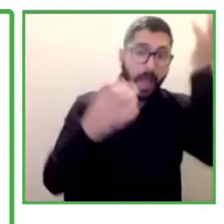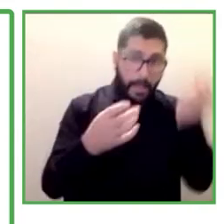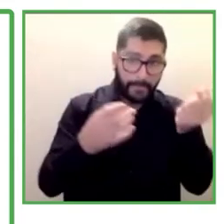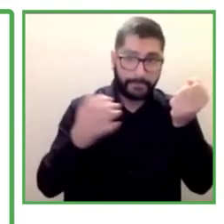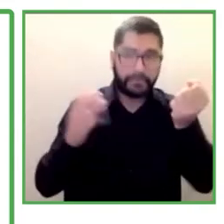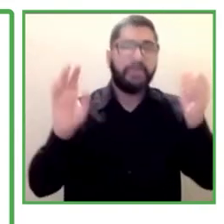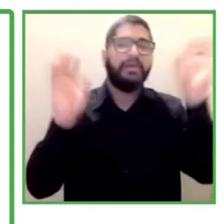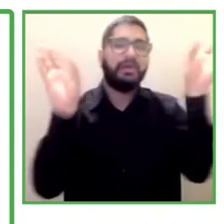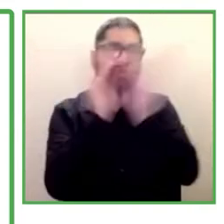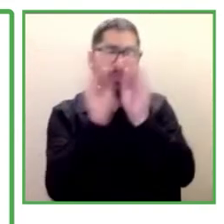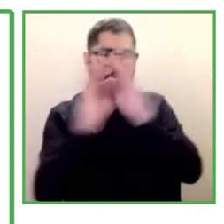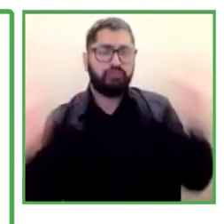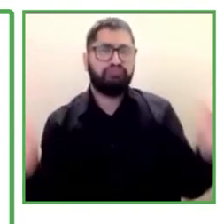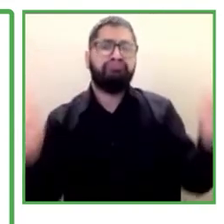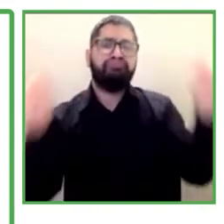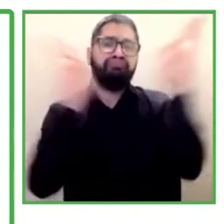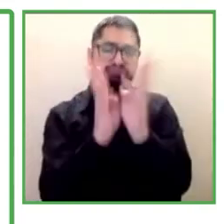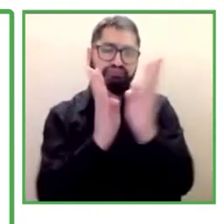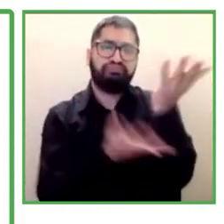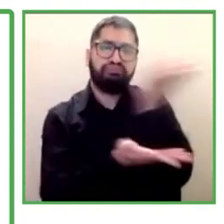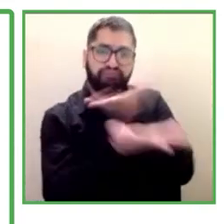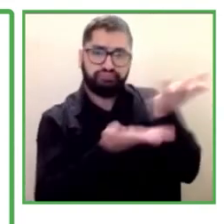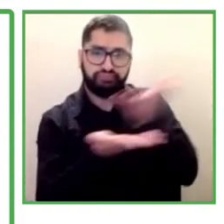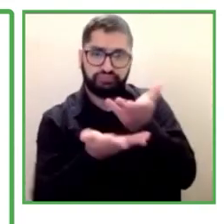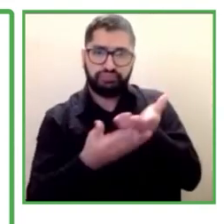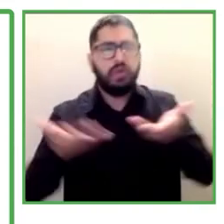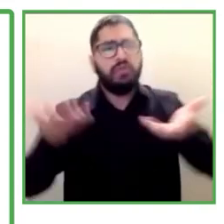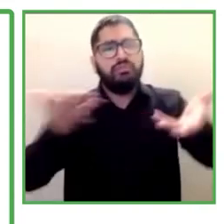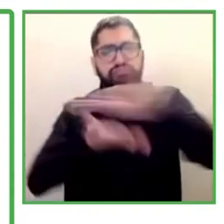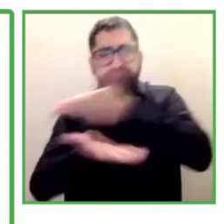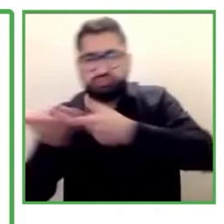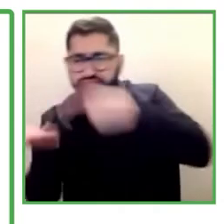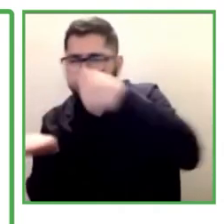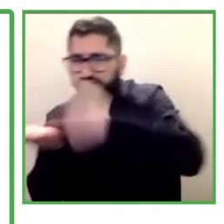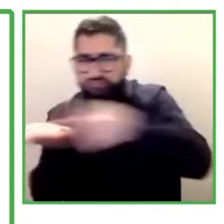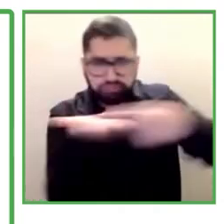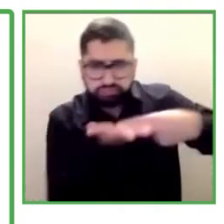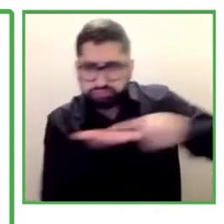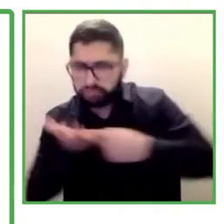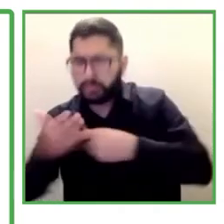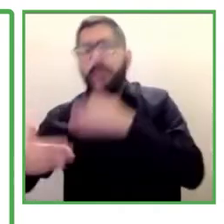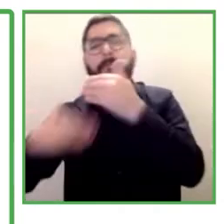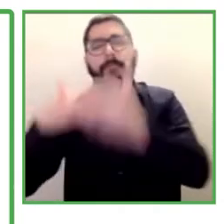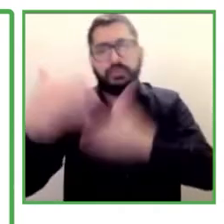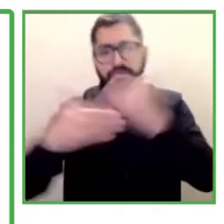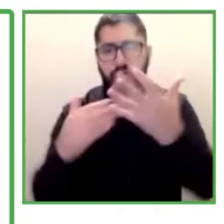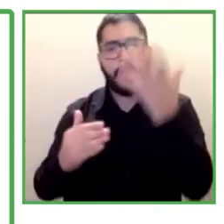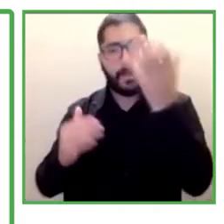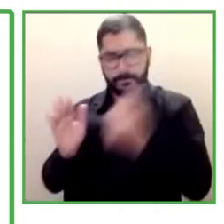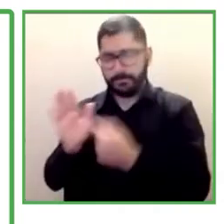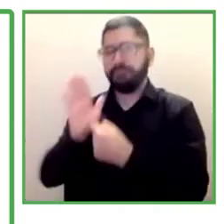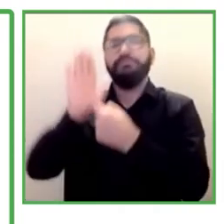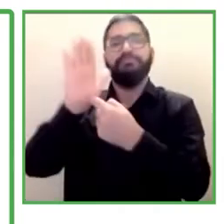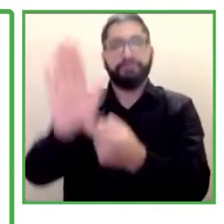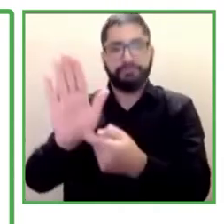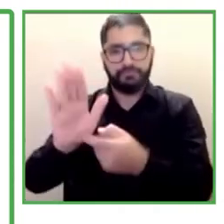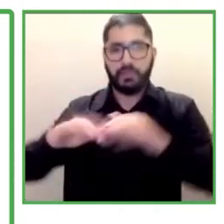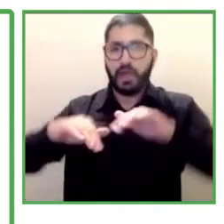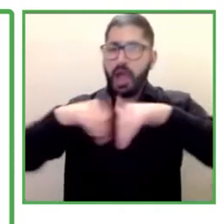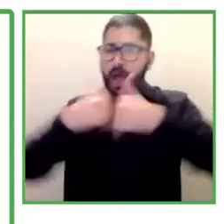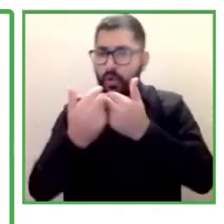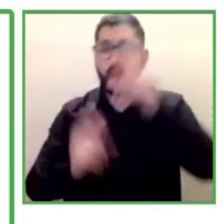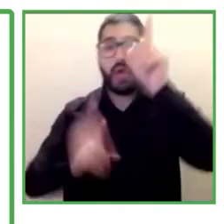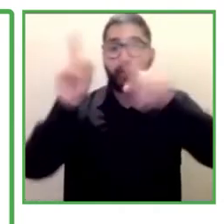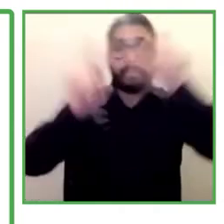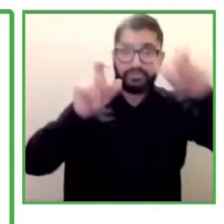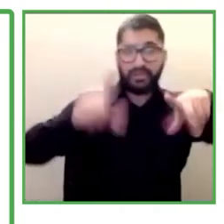mejoras de todo el proceso. Quería compartir algunos de los resultados que hemos tenido a lo largo de estos años.